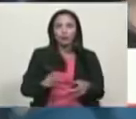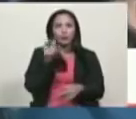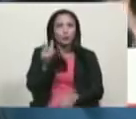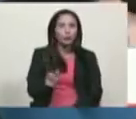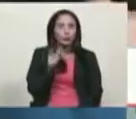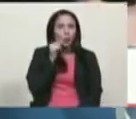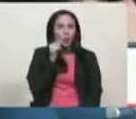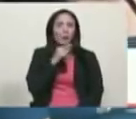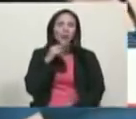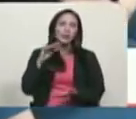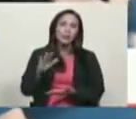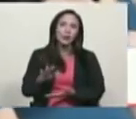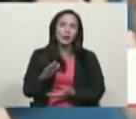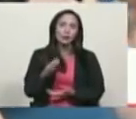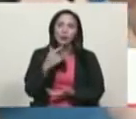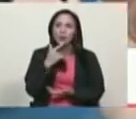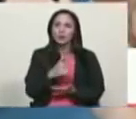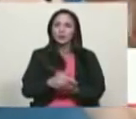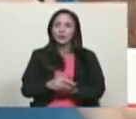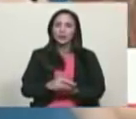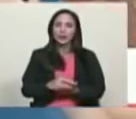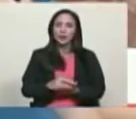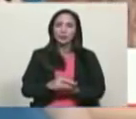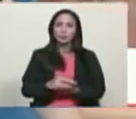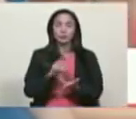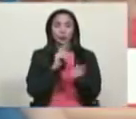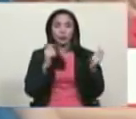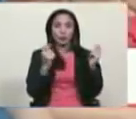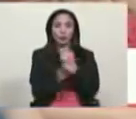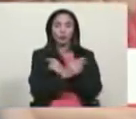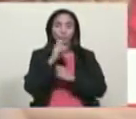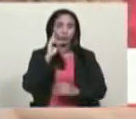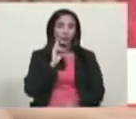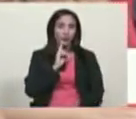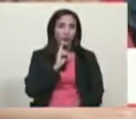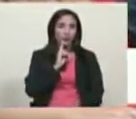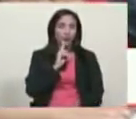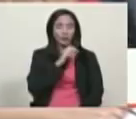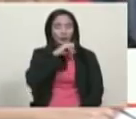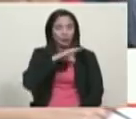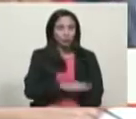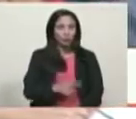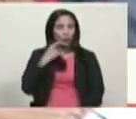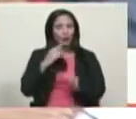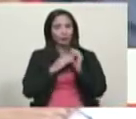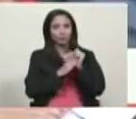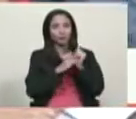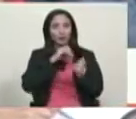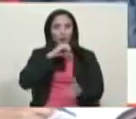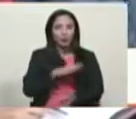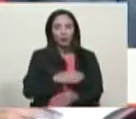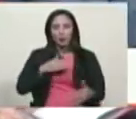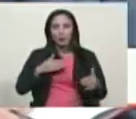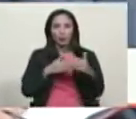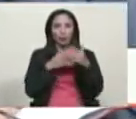que en paz descanse, convirtió a Bolívar en el precursor del